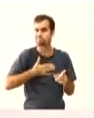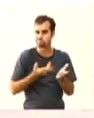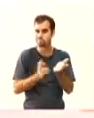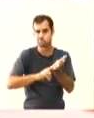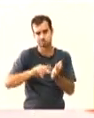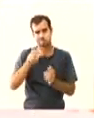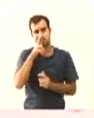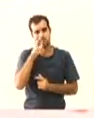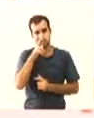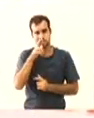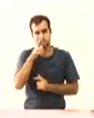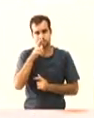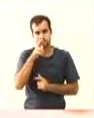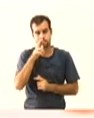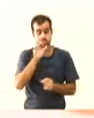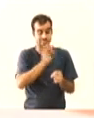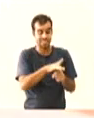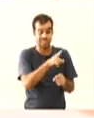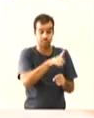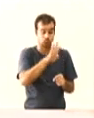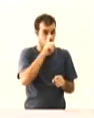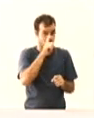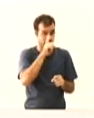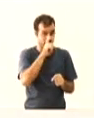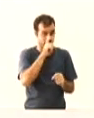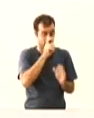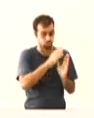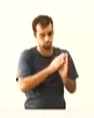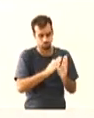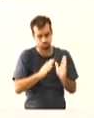los 14 años, y a partir entonces de esa etapa,